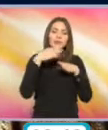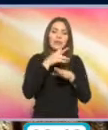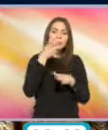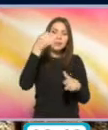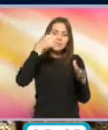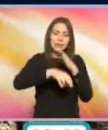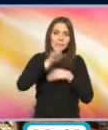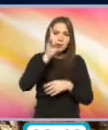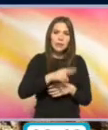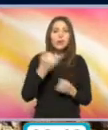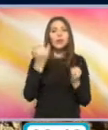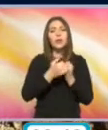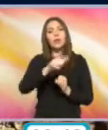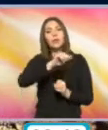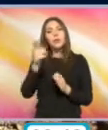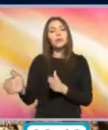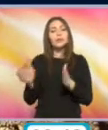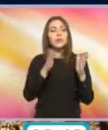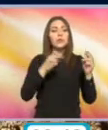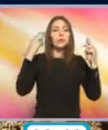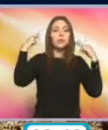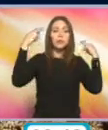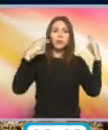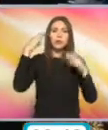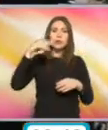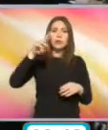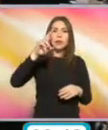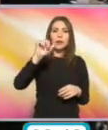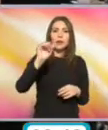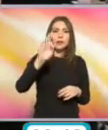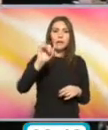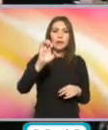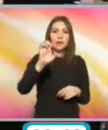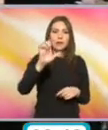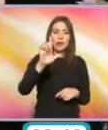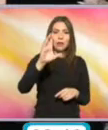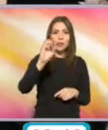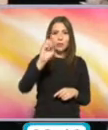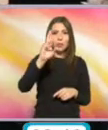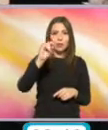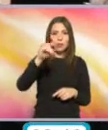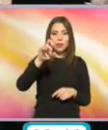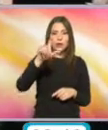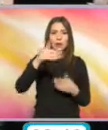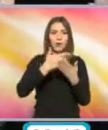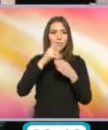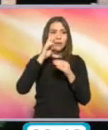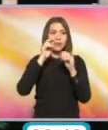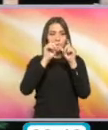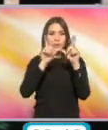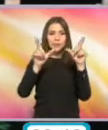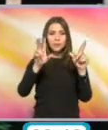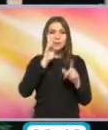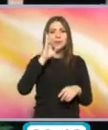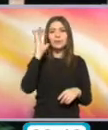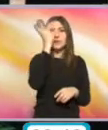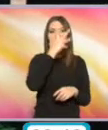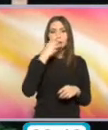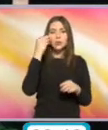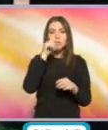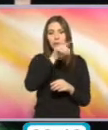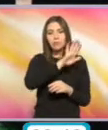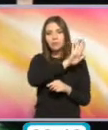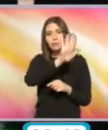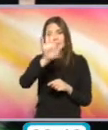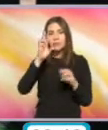Rafael Coronel, fíjate que es en el convento de San Francisco, justamente lo tenemos en pantalla. Vean nada más qué belleza de museo. Precioso. Bueno,